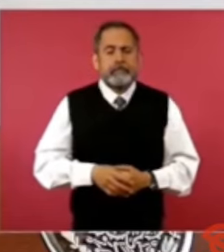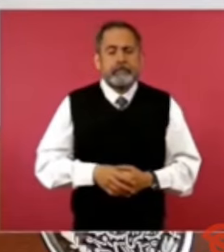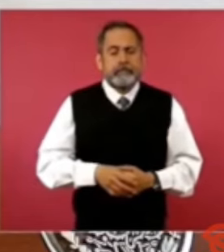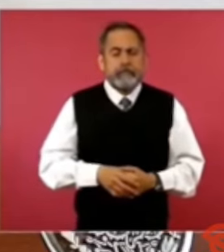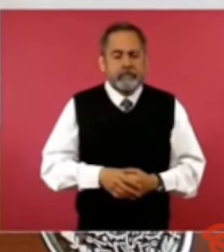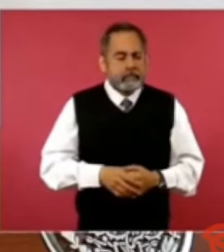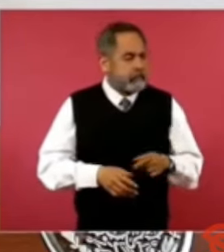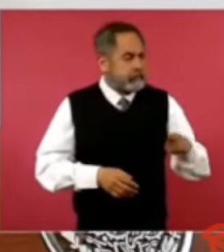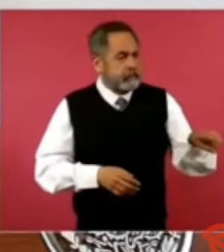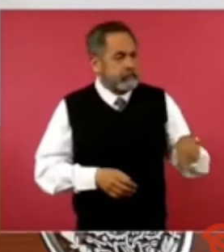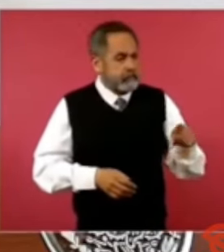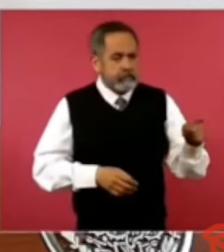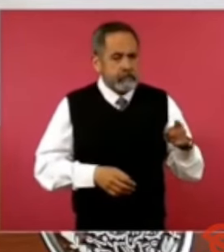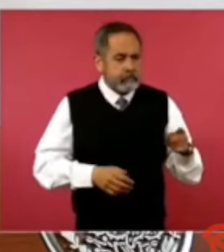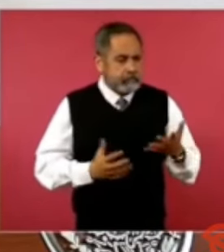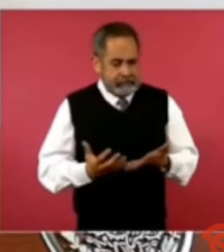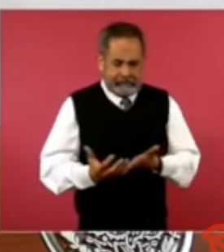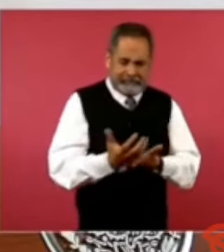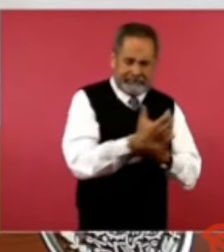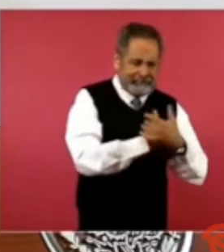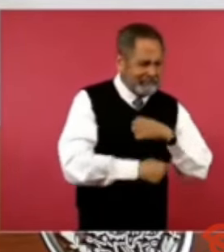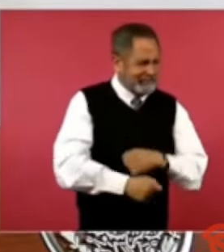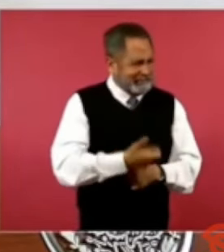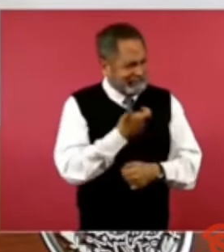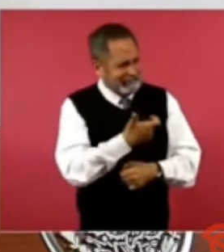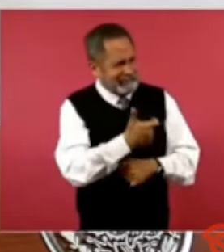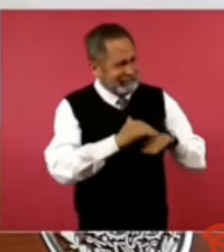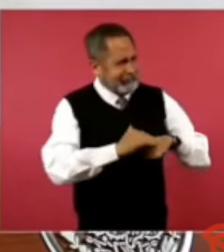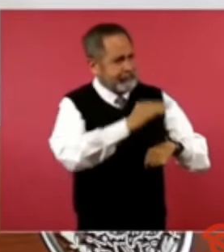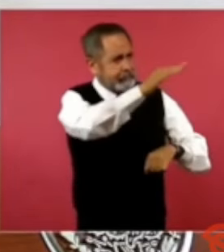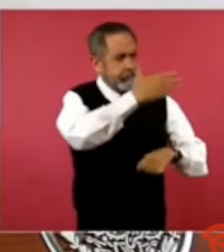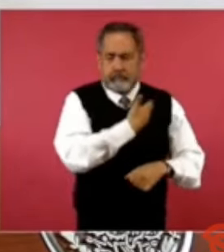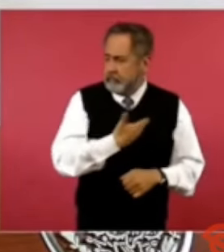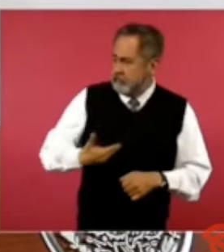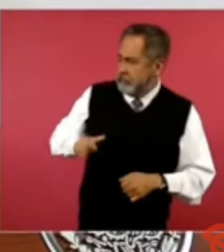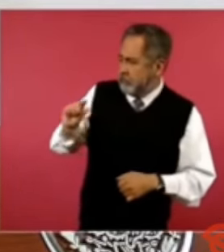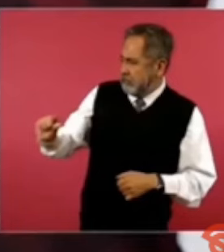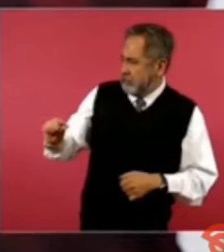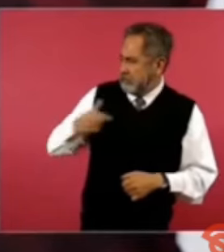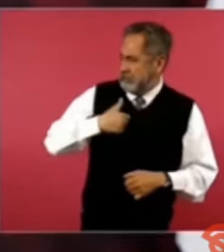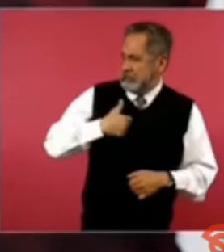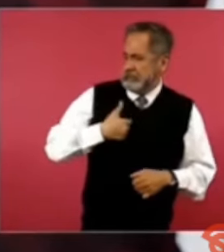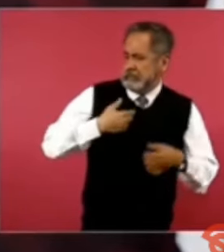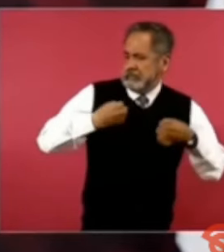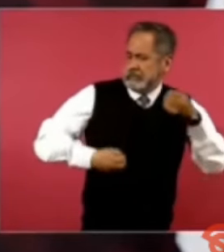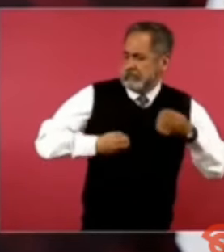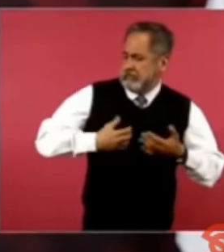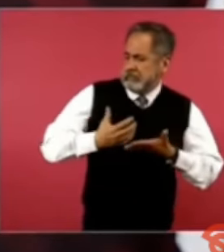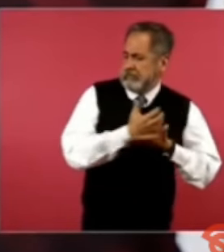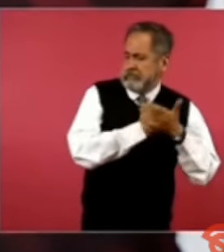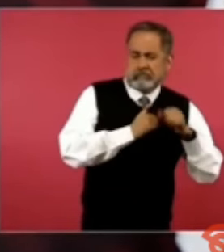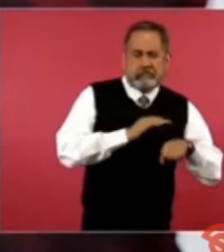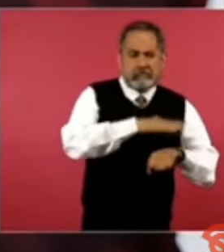deciden ganar más que el presidente si la Constitución establece lo